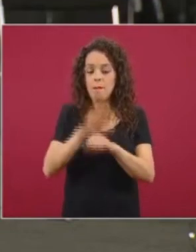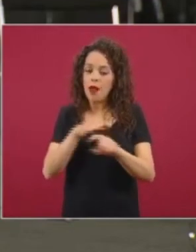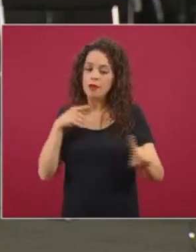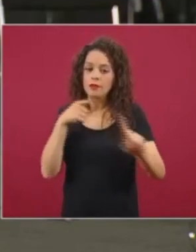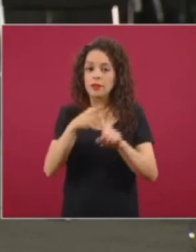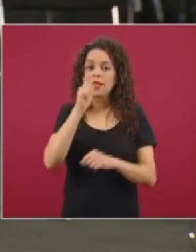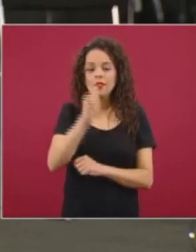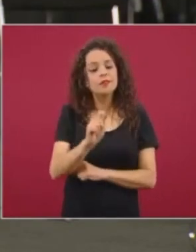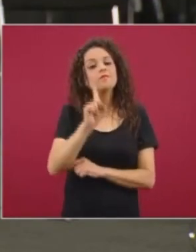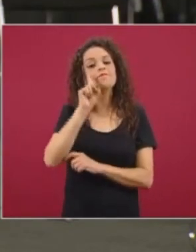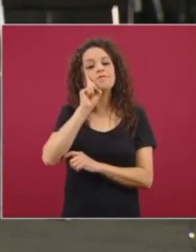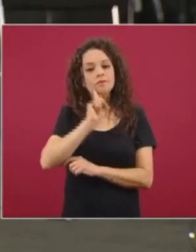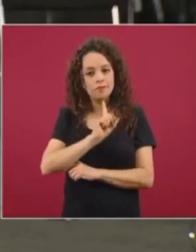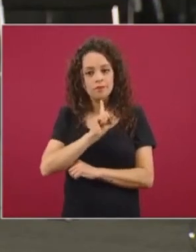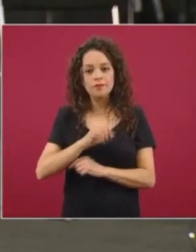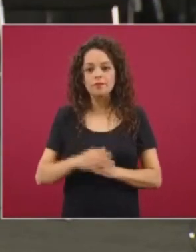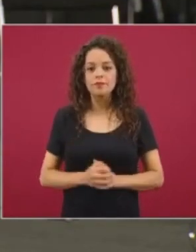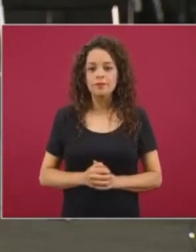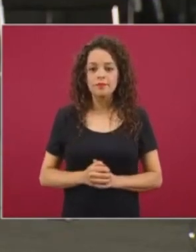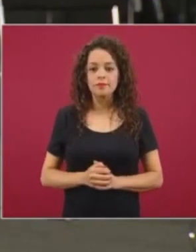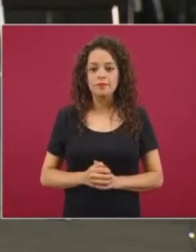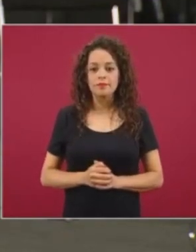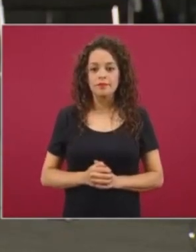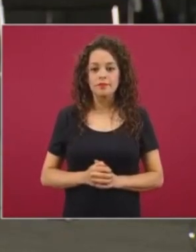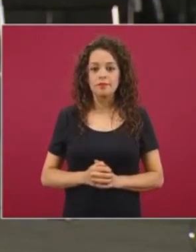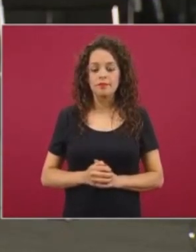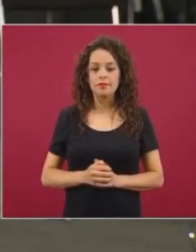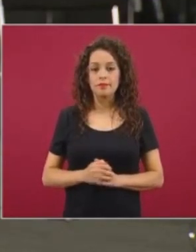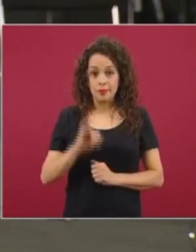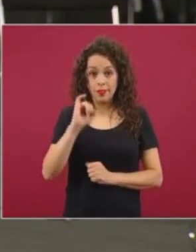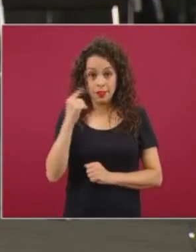mujeres. No sé si me escuchó.